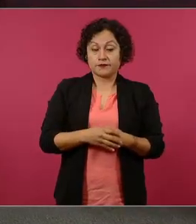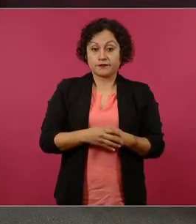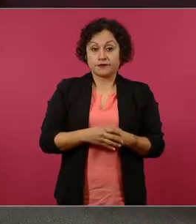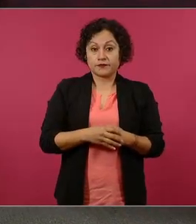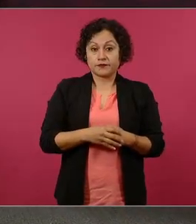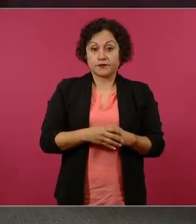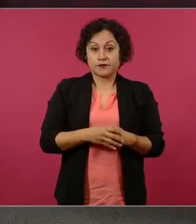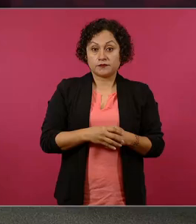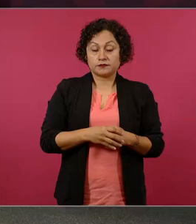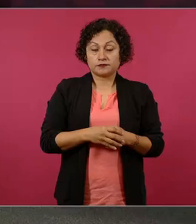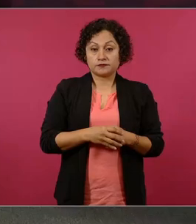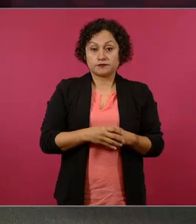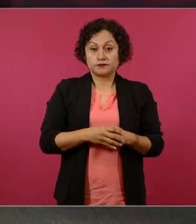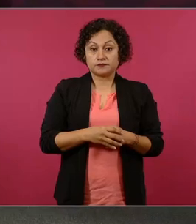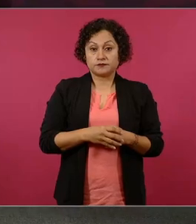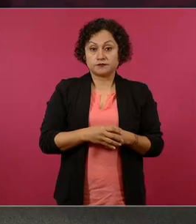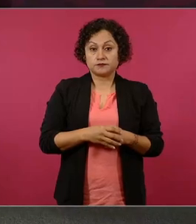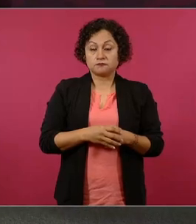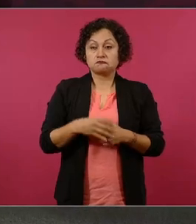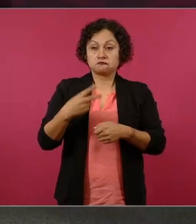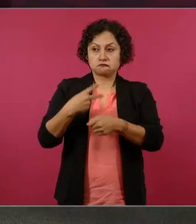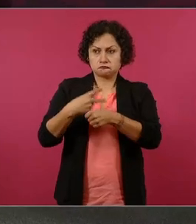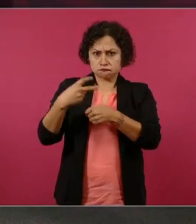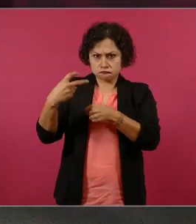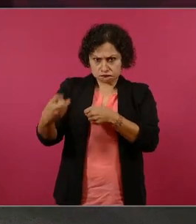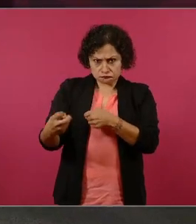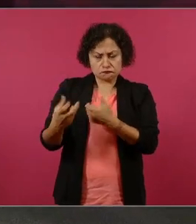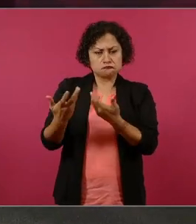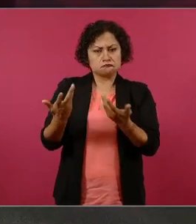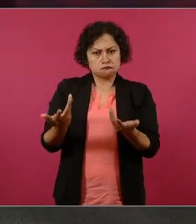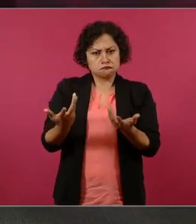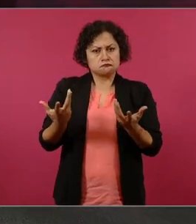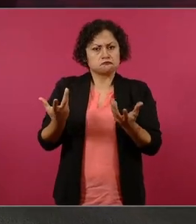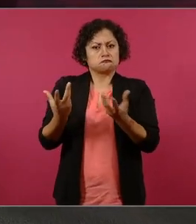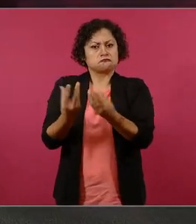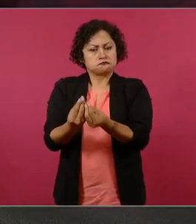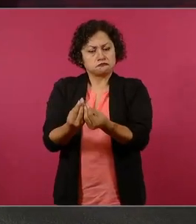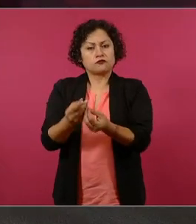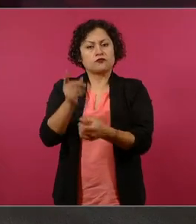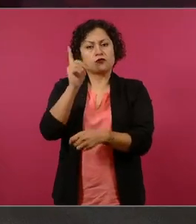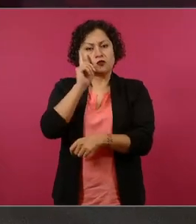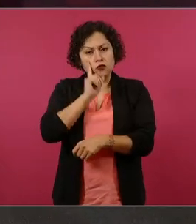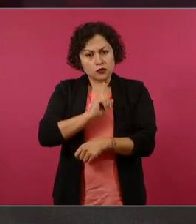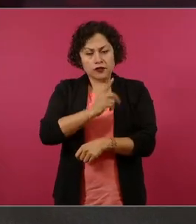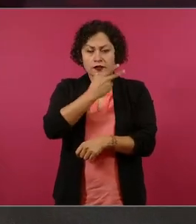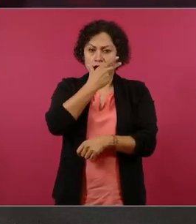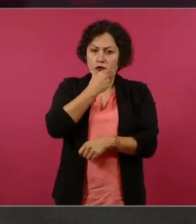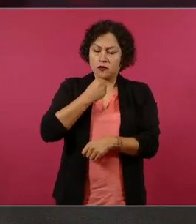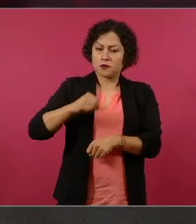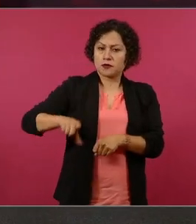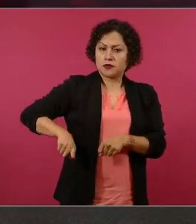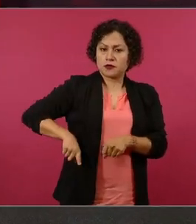eh en compañía de gobernadoras gobernadores